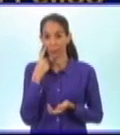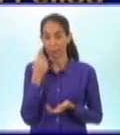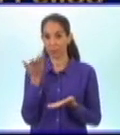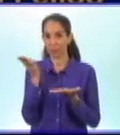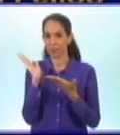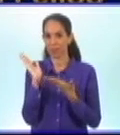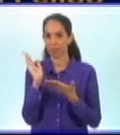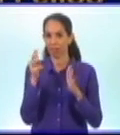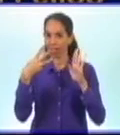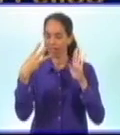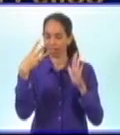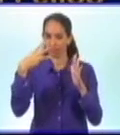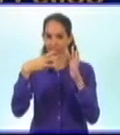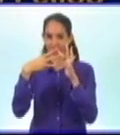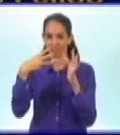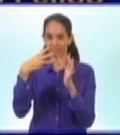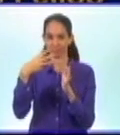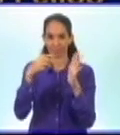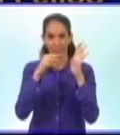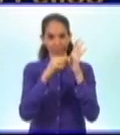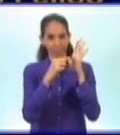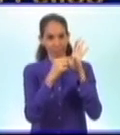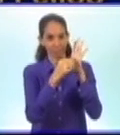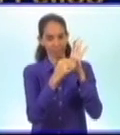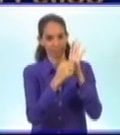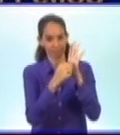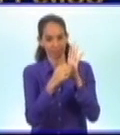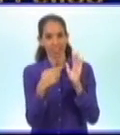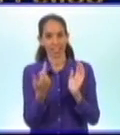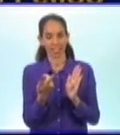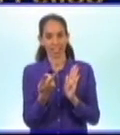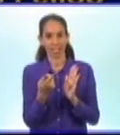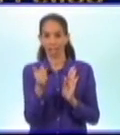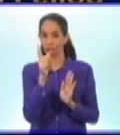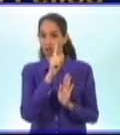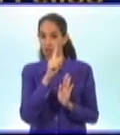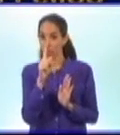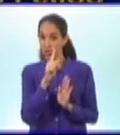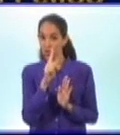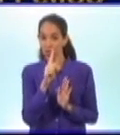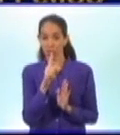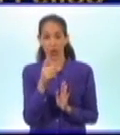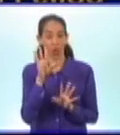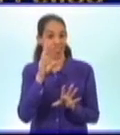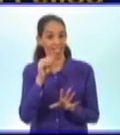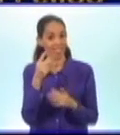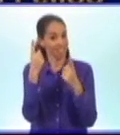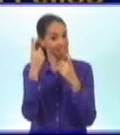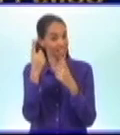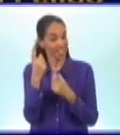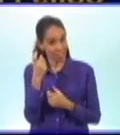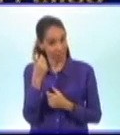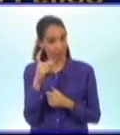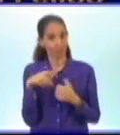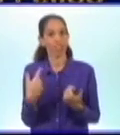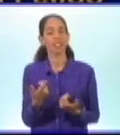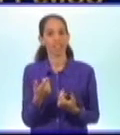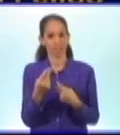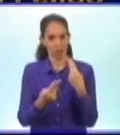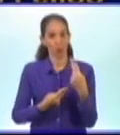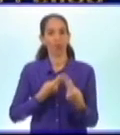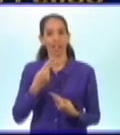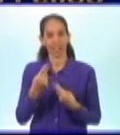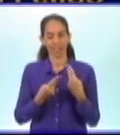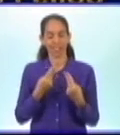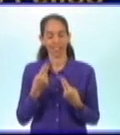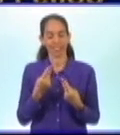tres puntos. En el poema, que esto no significa que está incompleto, que falta algo, sino que es un recurso